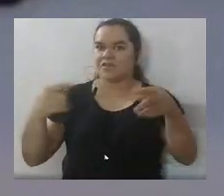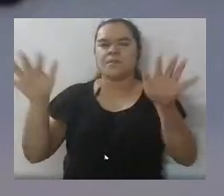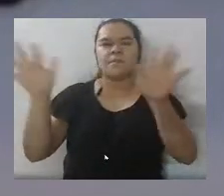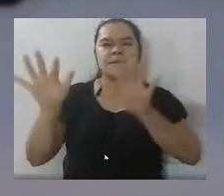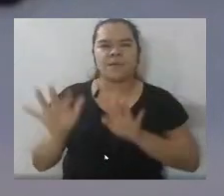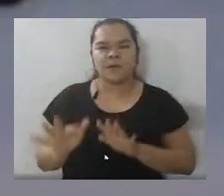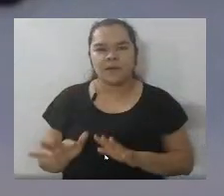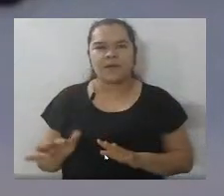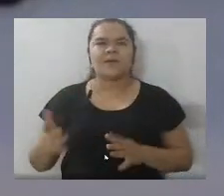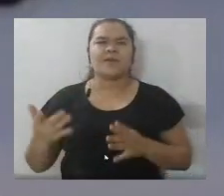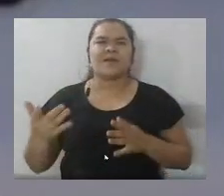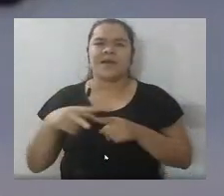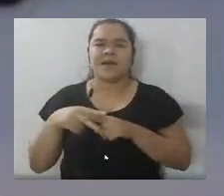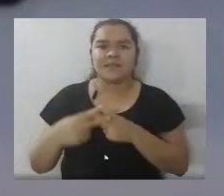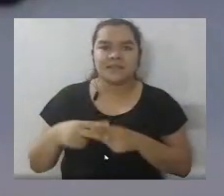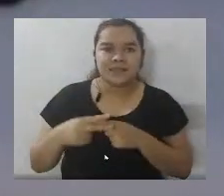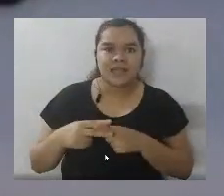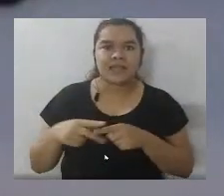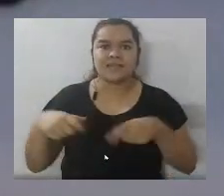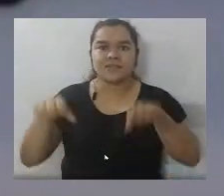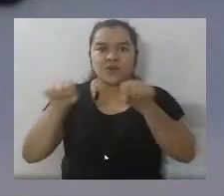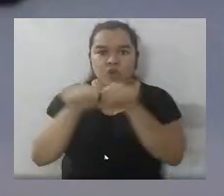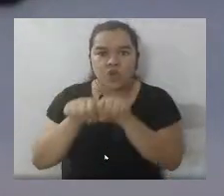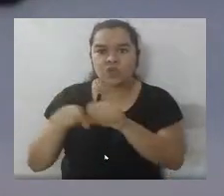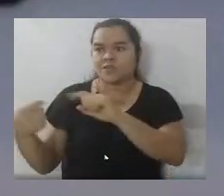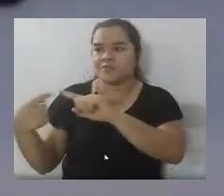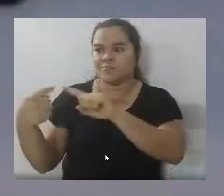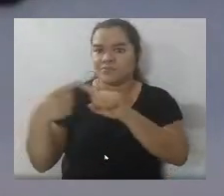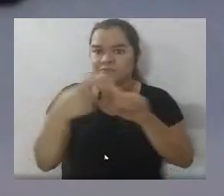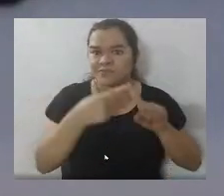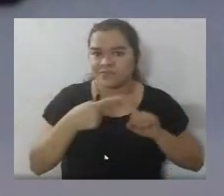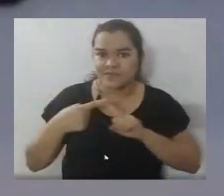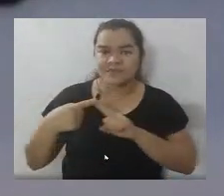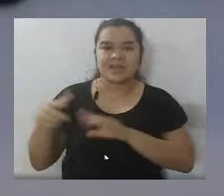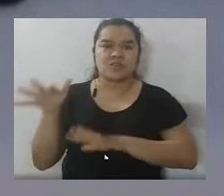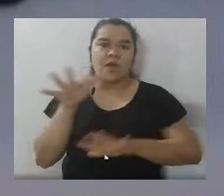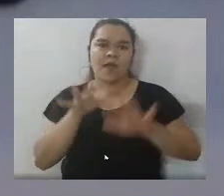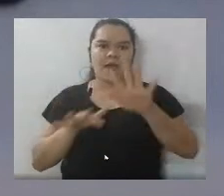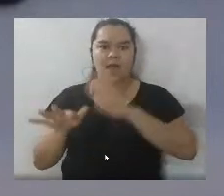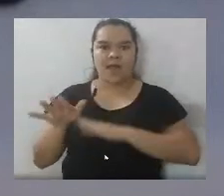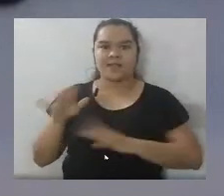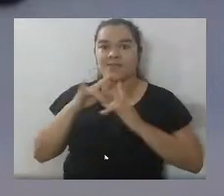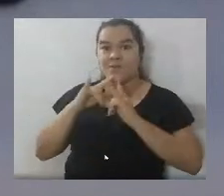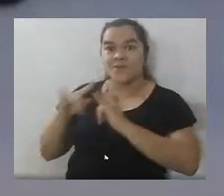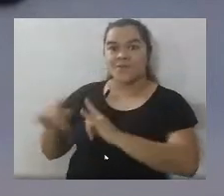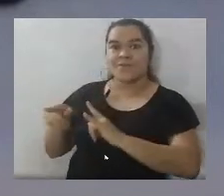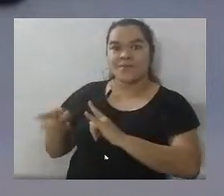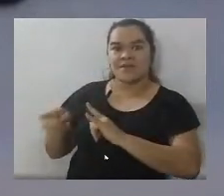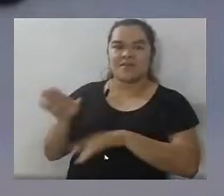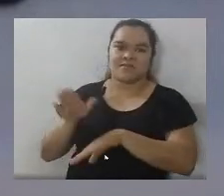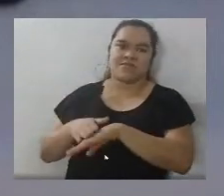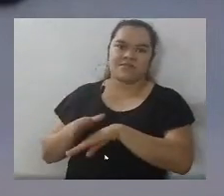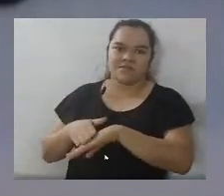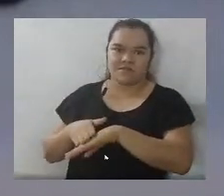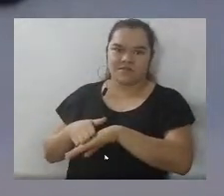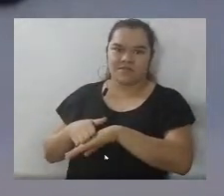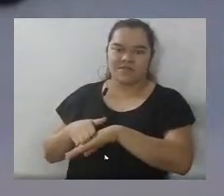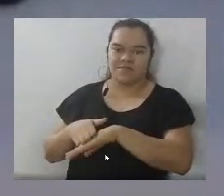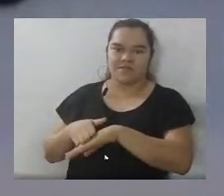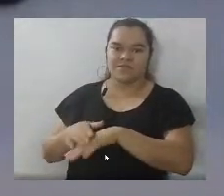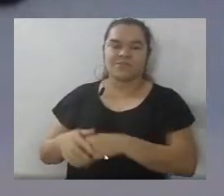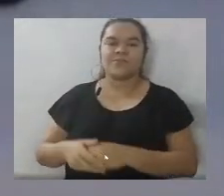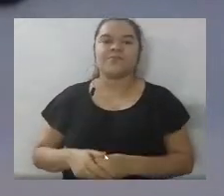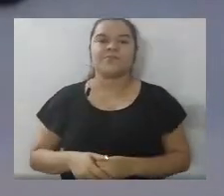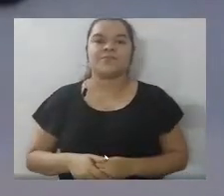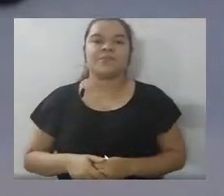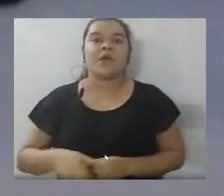logística y todo lo concerniente a los distintos eventos que se están llevando a cabo. Para nosotros es